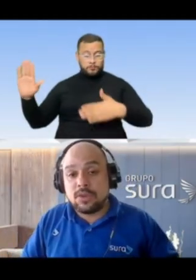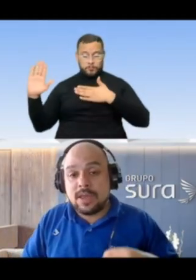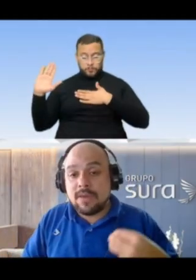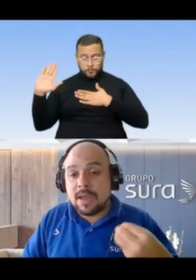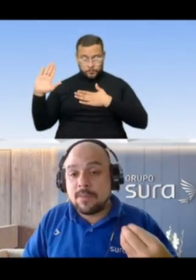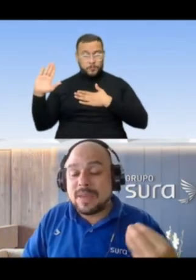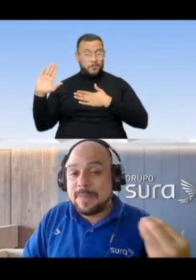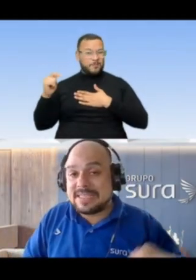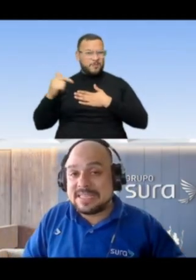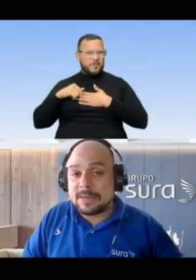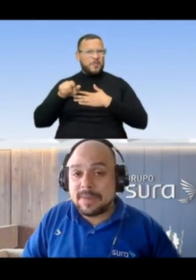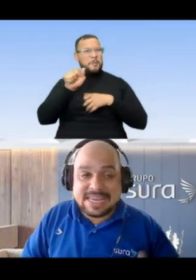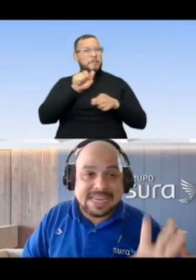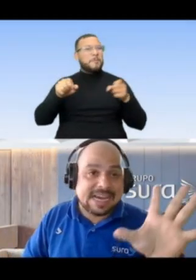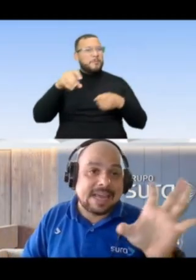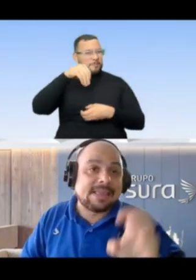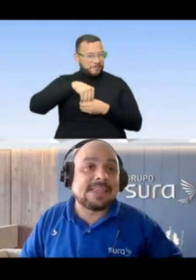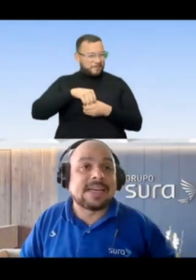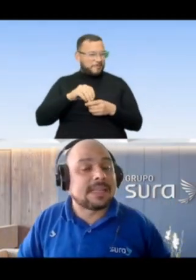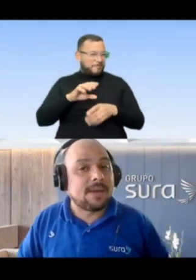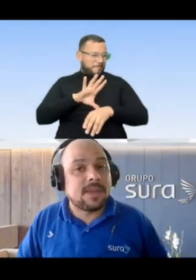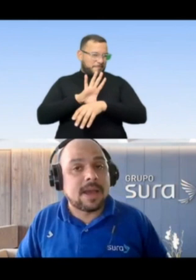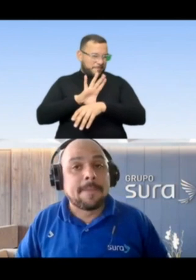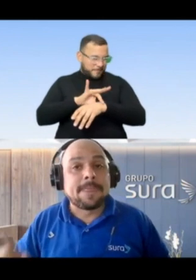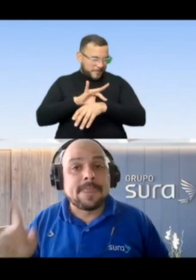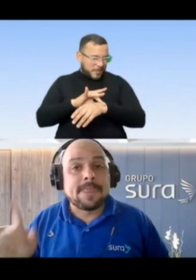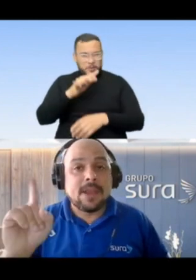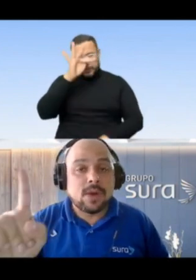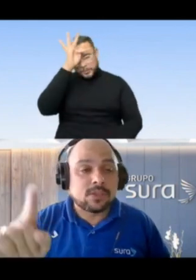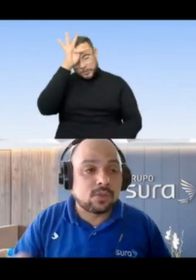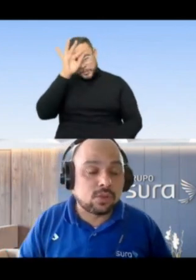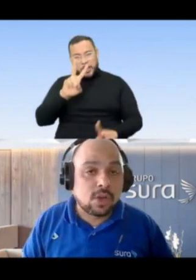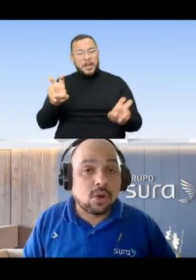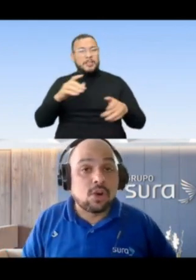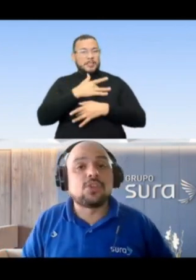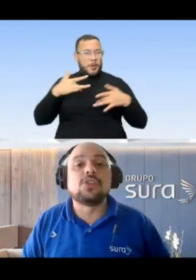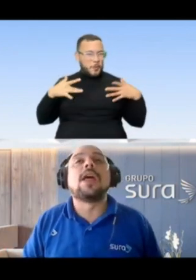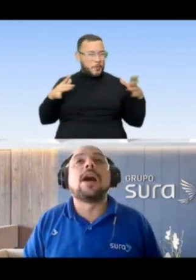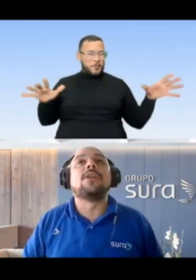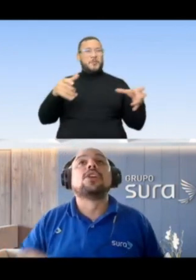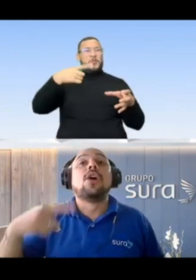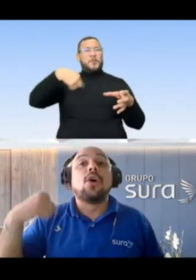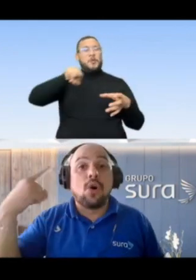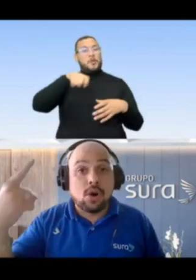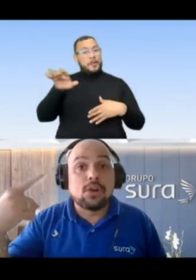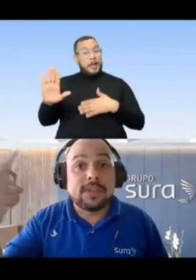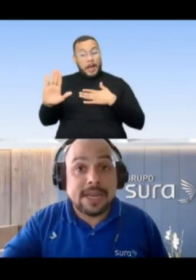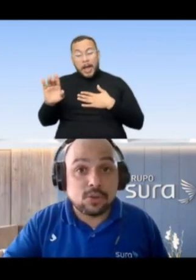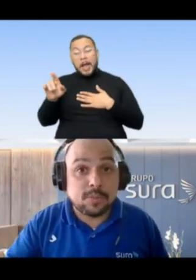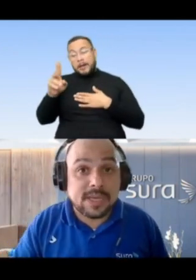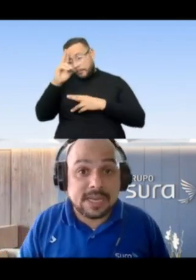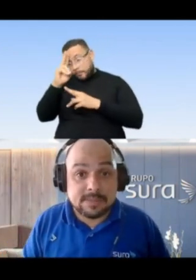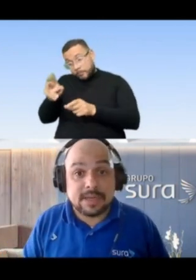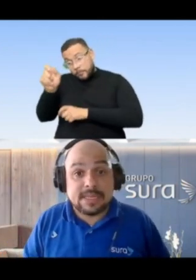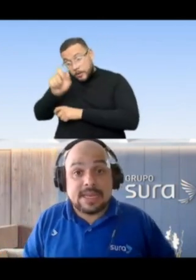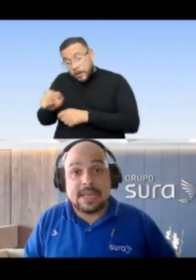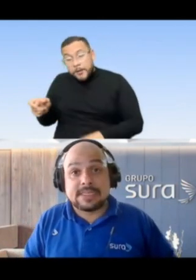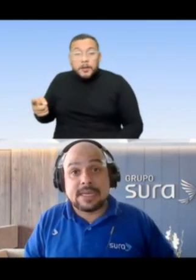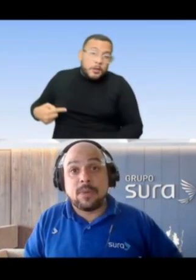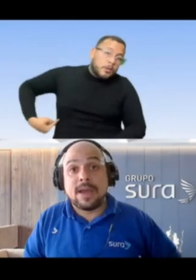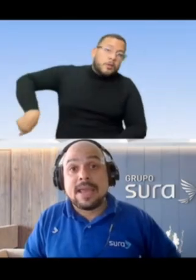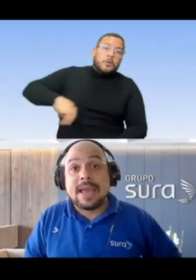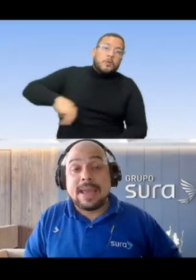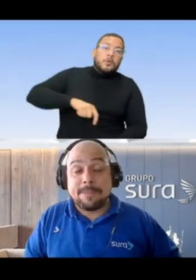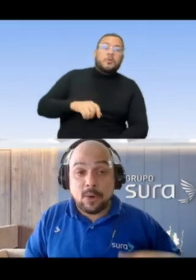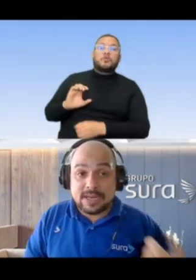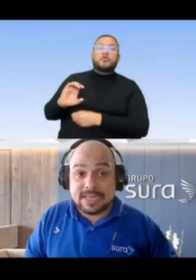universidad, en donde debíamos de preservar y garantizar la vida de nuestros conciudadanos o de los bienes y